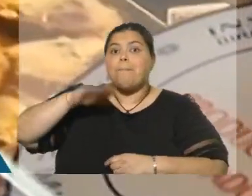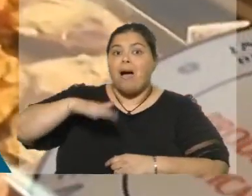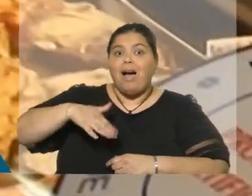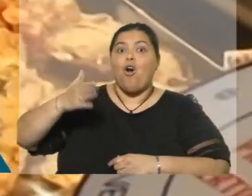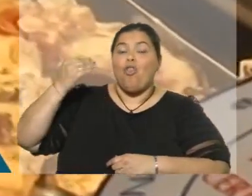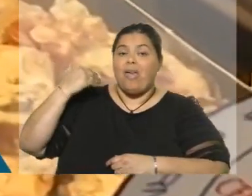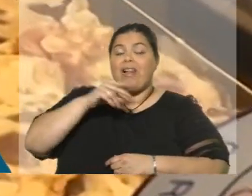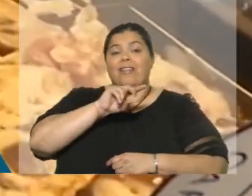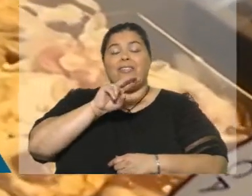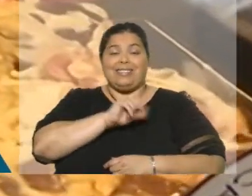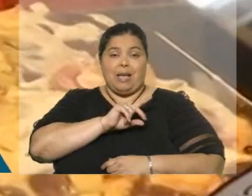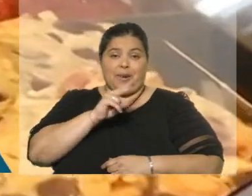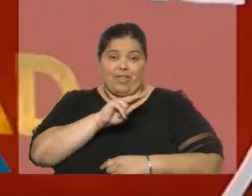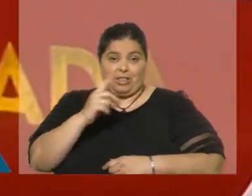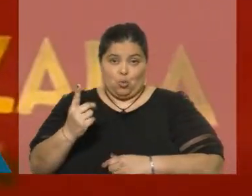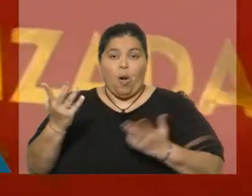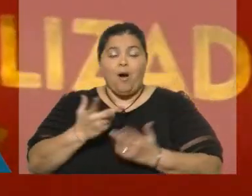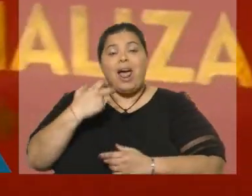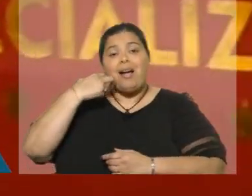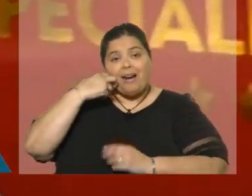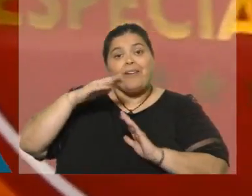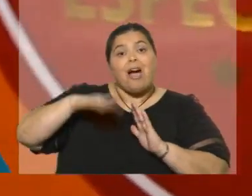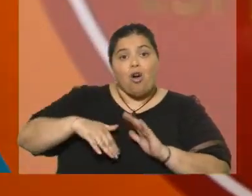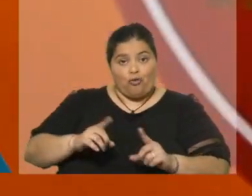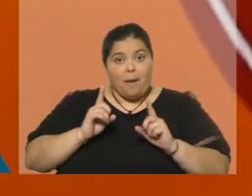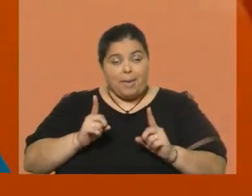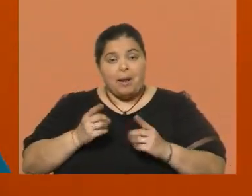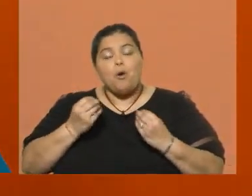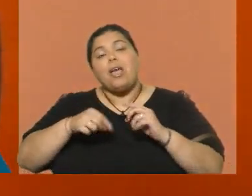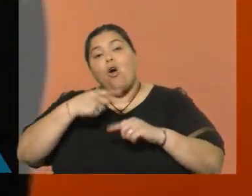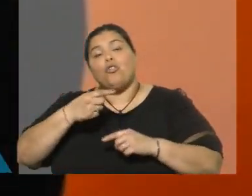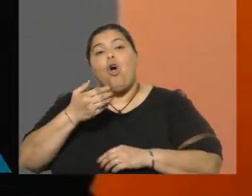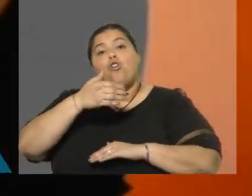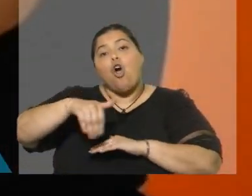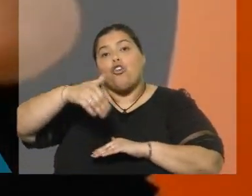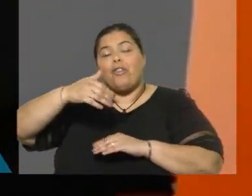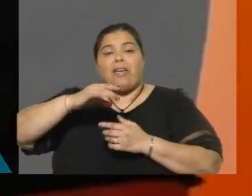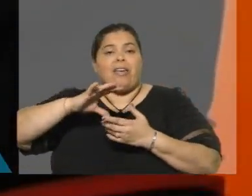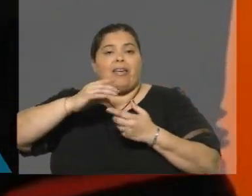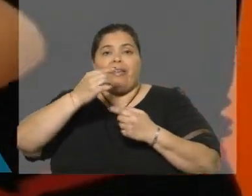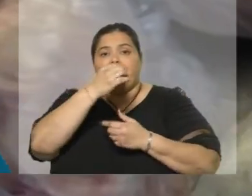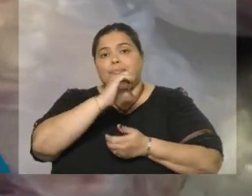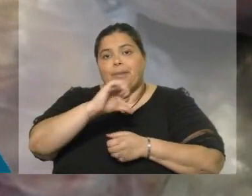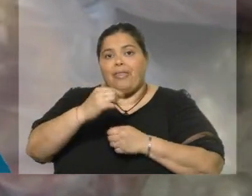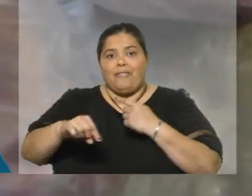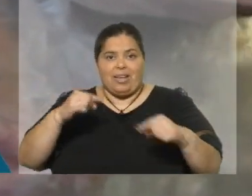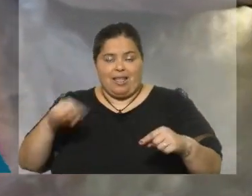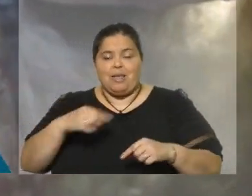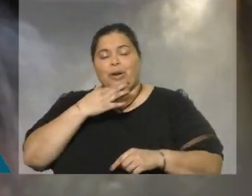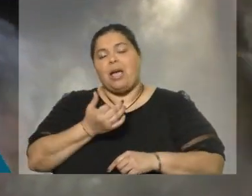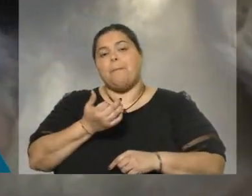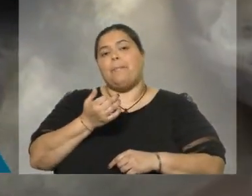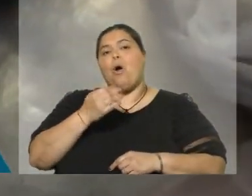bajó 1,7%, influenciado por la baja de los cortes de paleta siete con tres por ciento aguja 7 con 1%